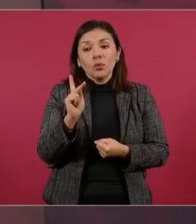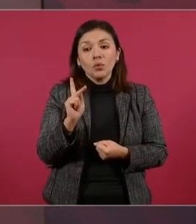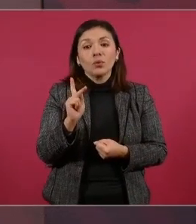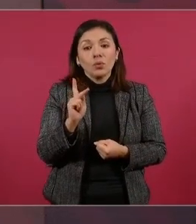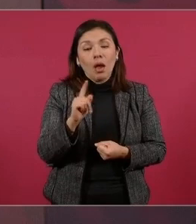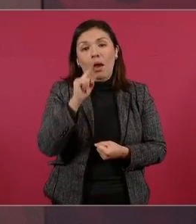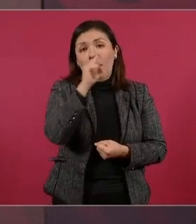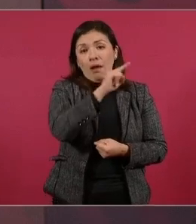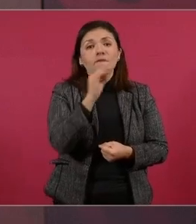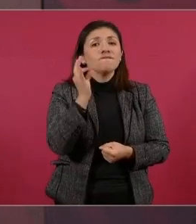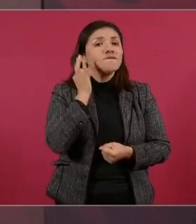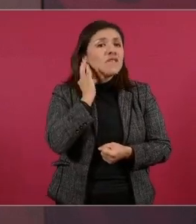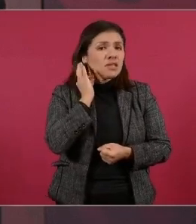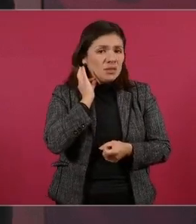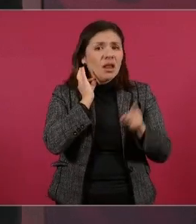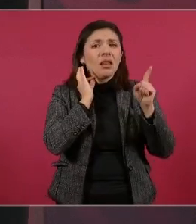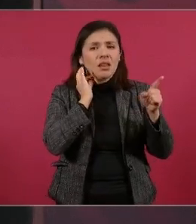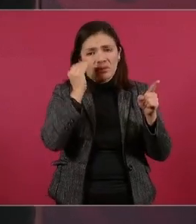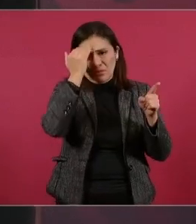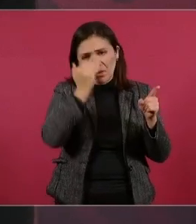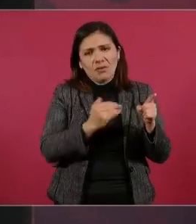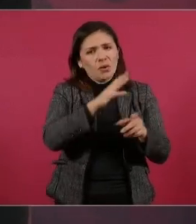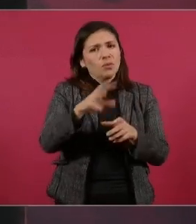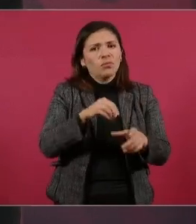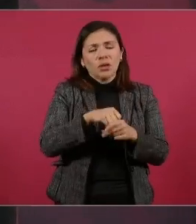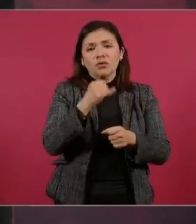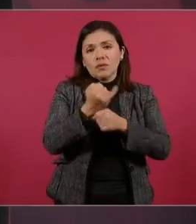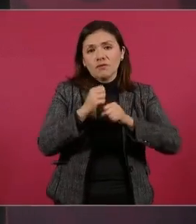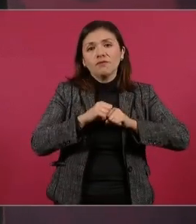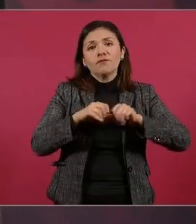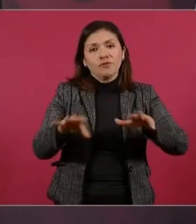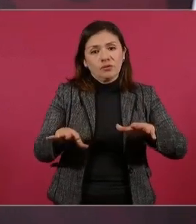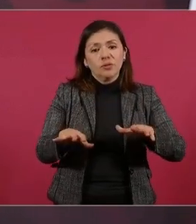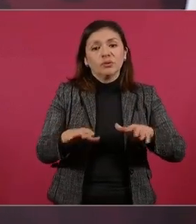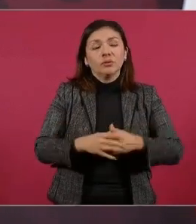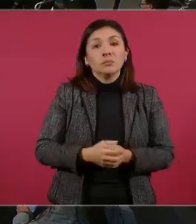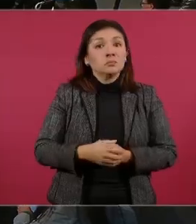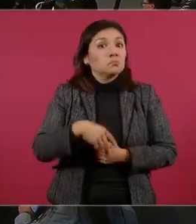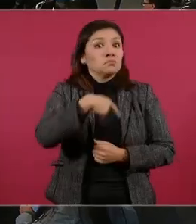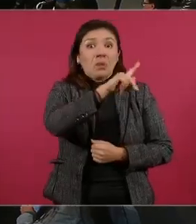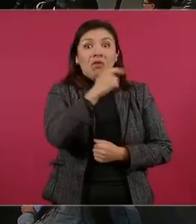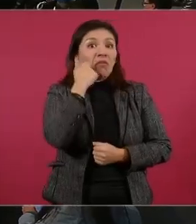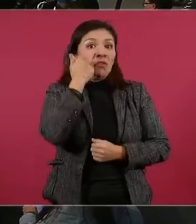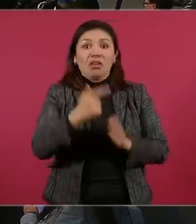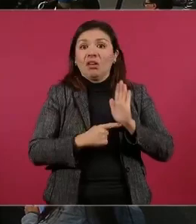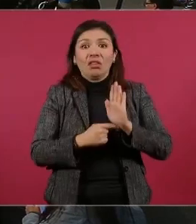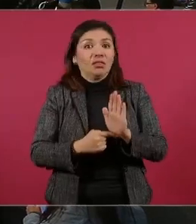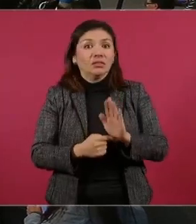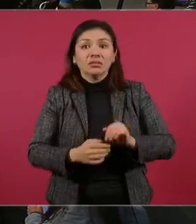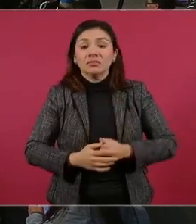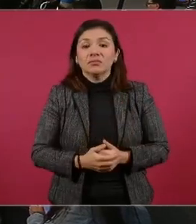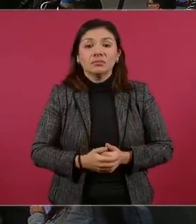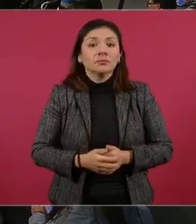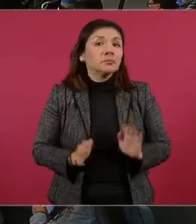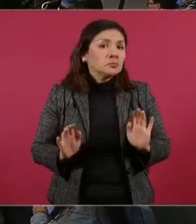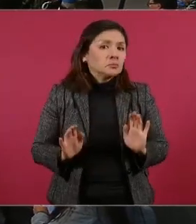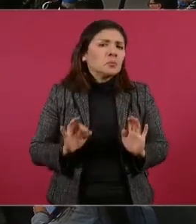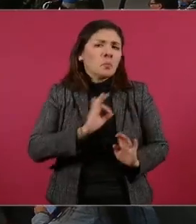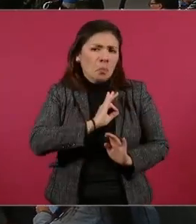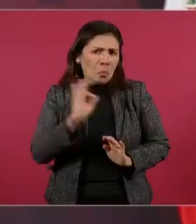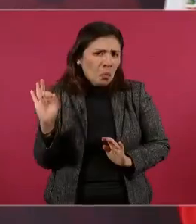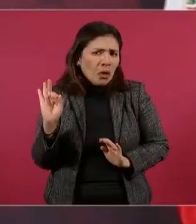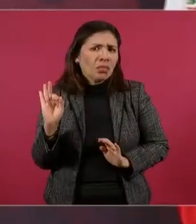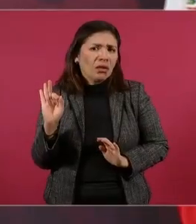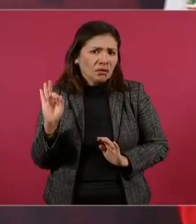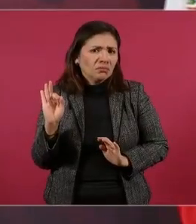tiene la día toda la información pero no la quiere dar pero sí la puede dar